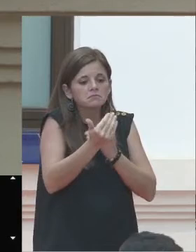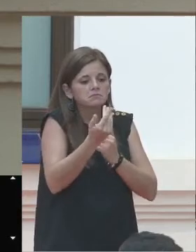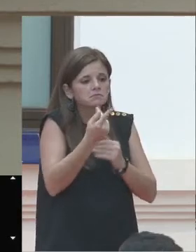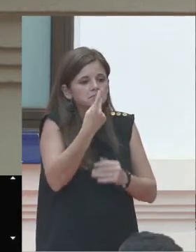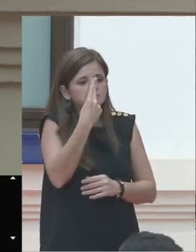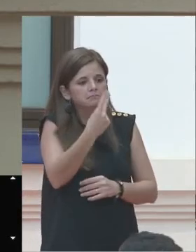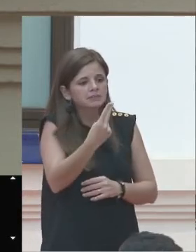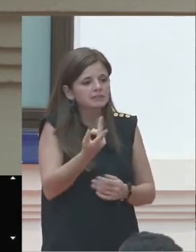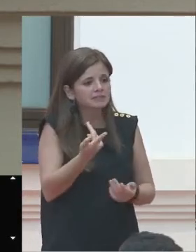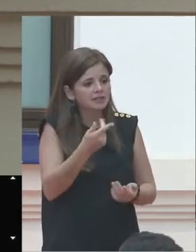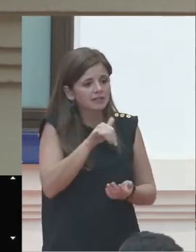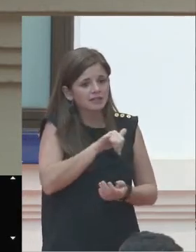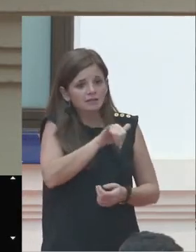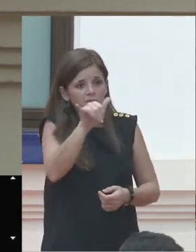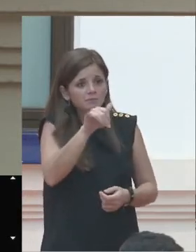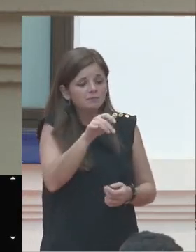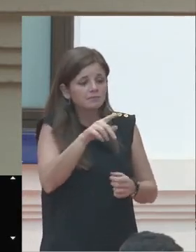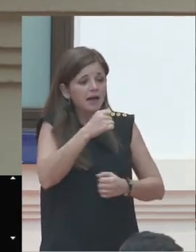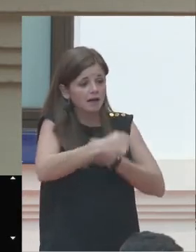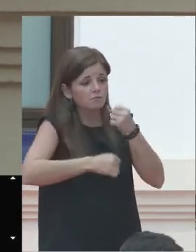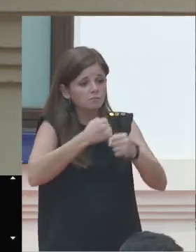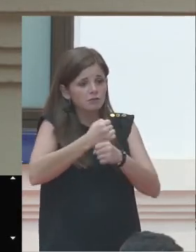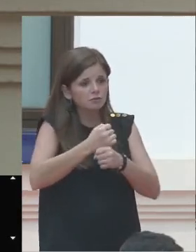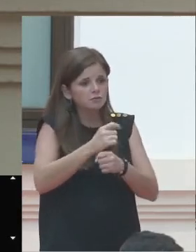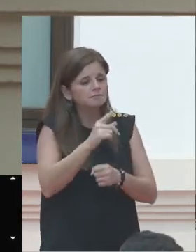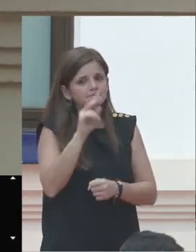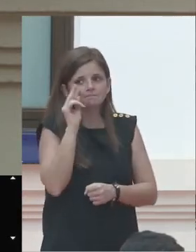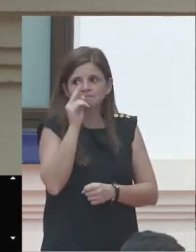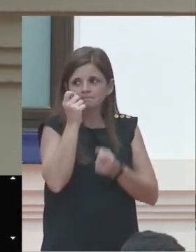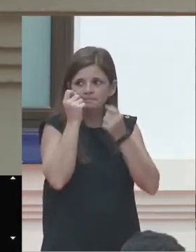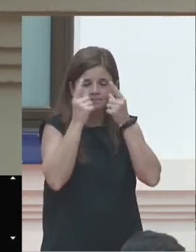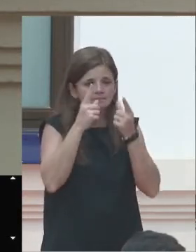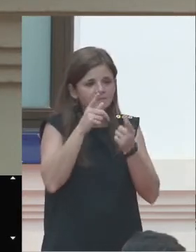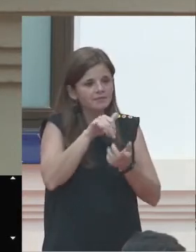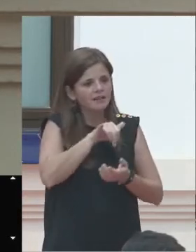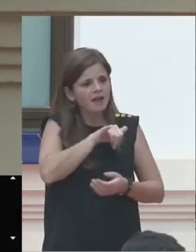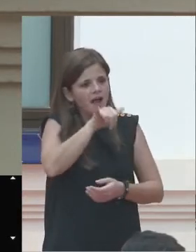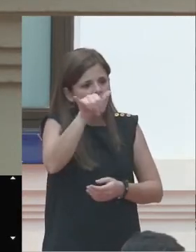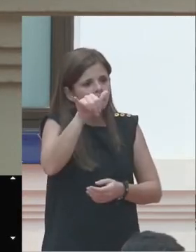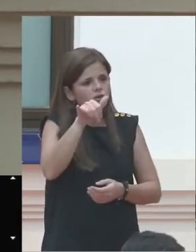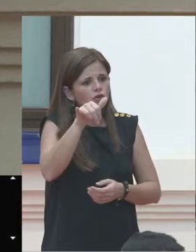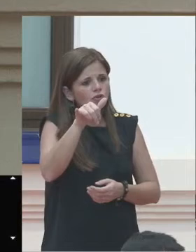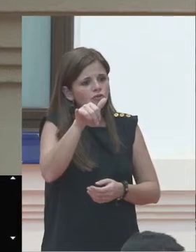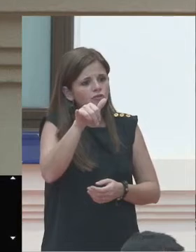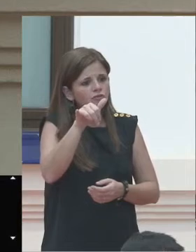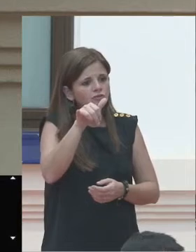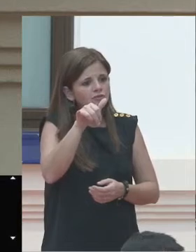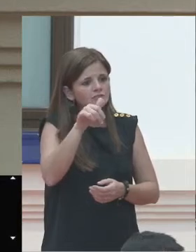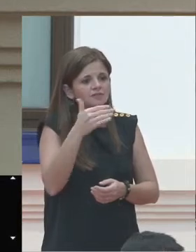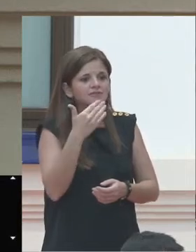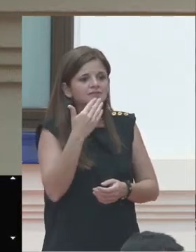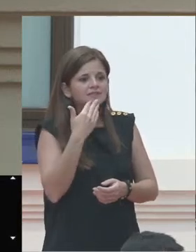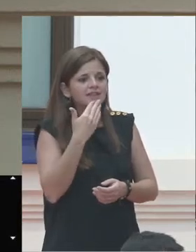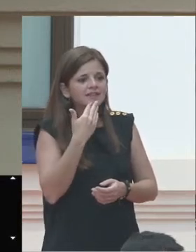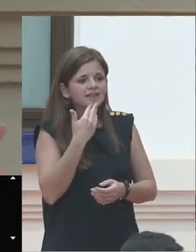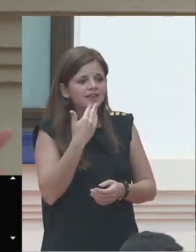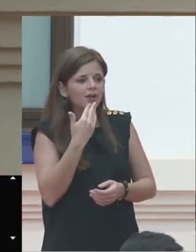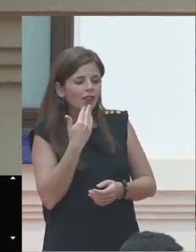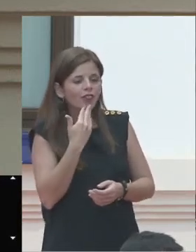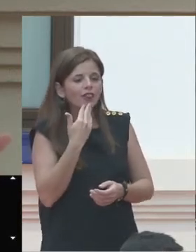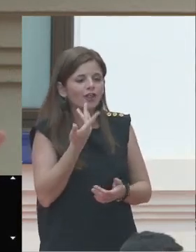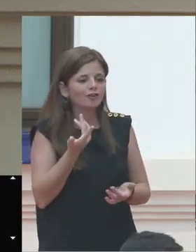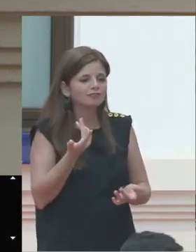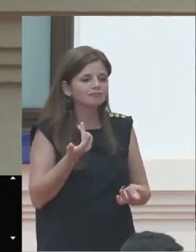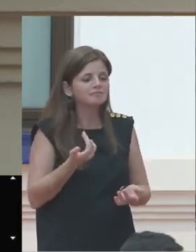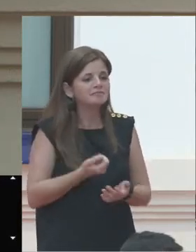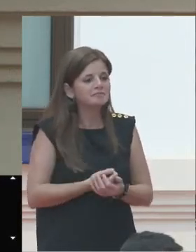que la aviónica de un avión de recreo es mucho más adelantada que la de un avión comercial. No sé